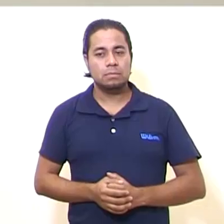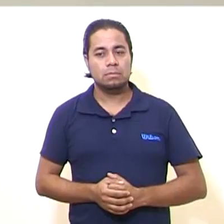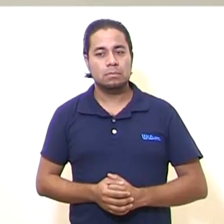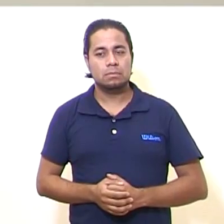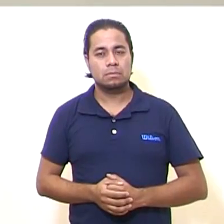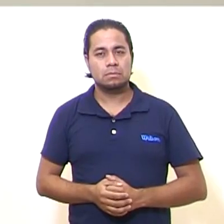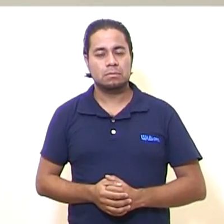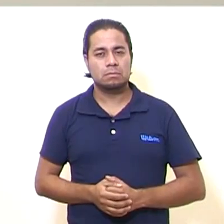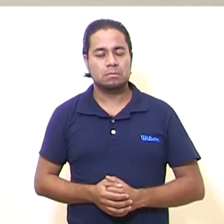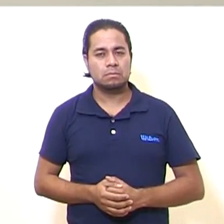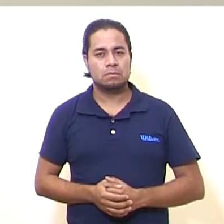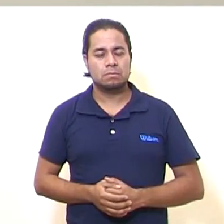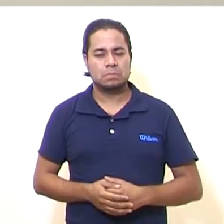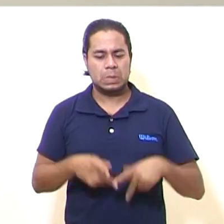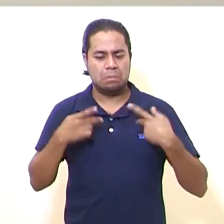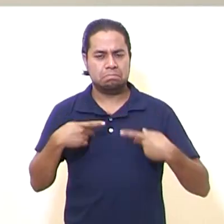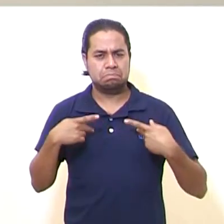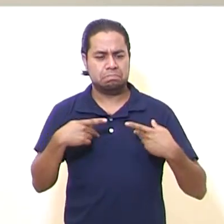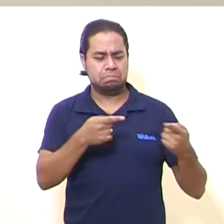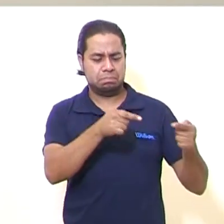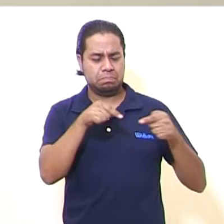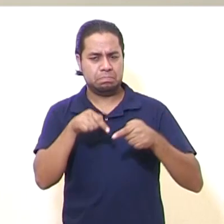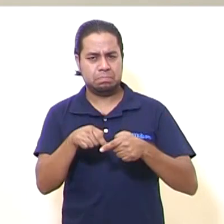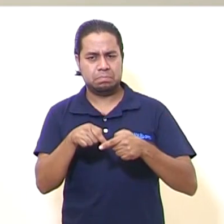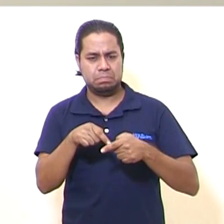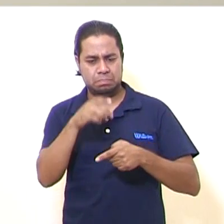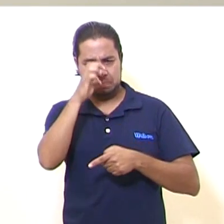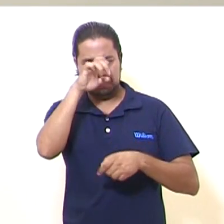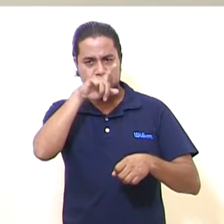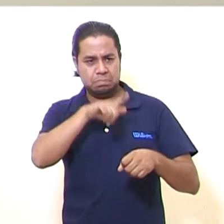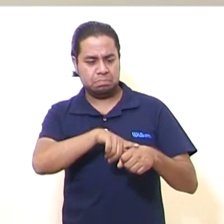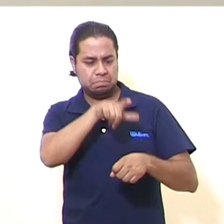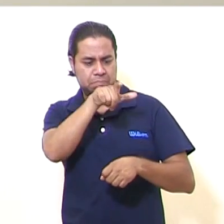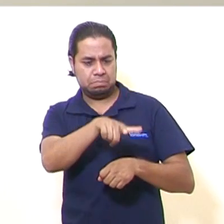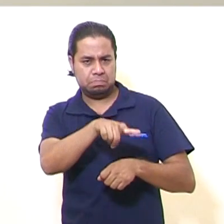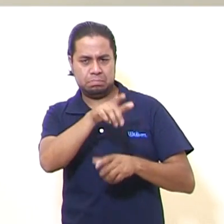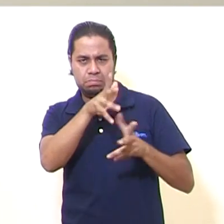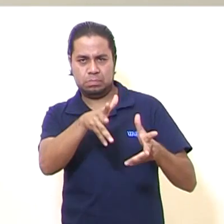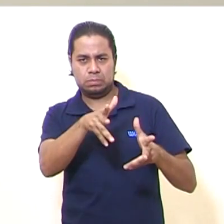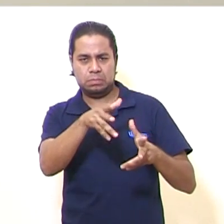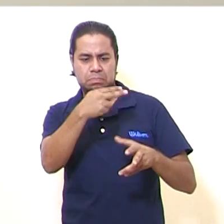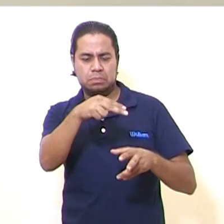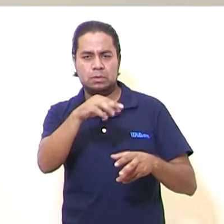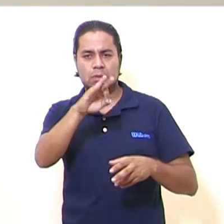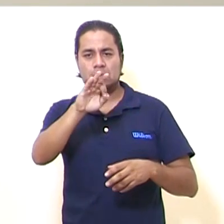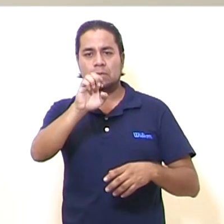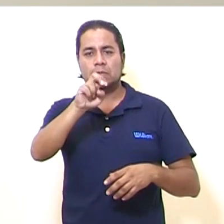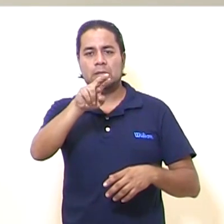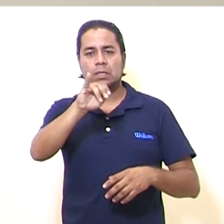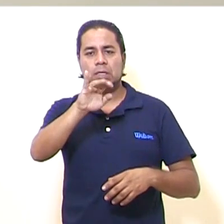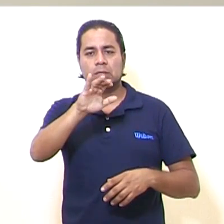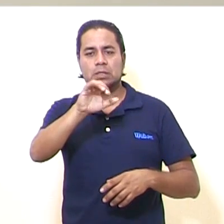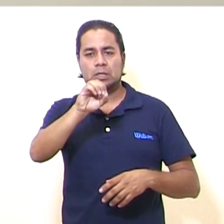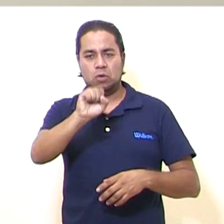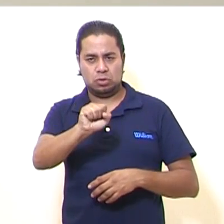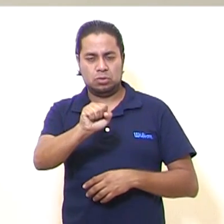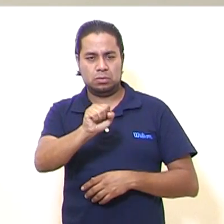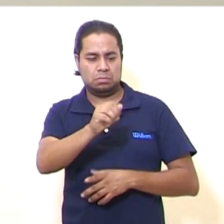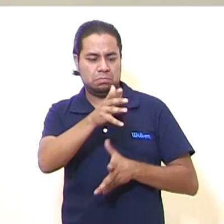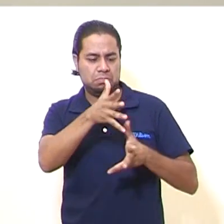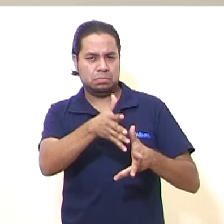unas personas o una cultura que se llamó los fenicios. Estas fueron